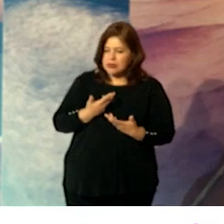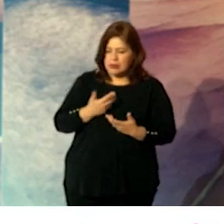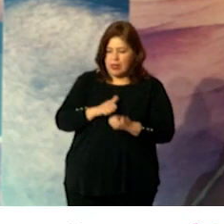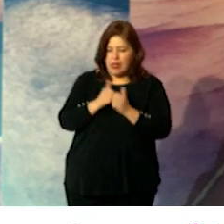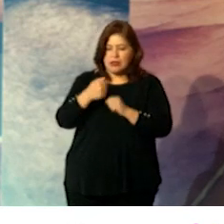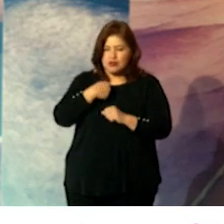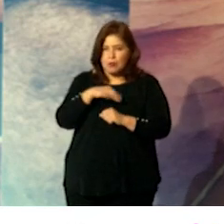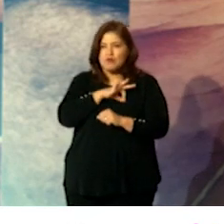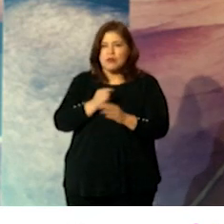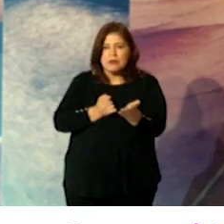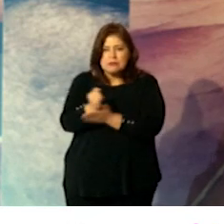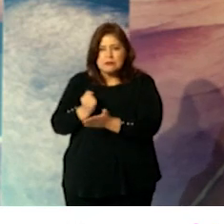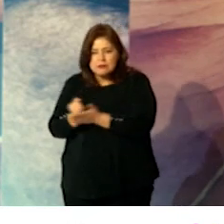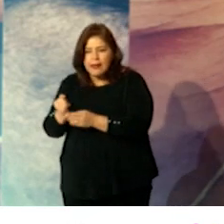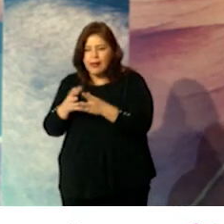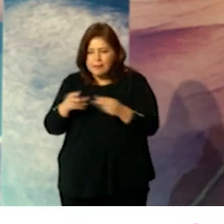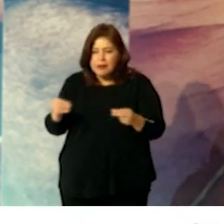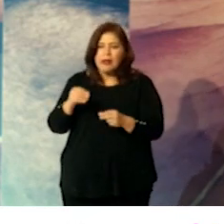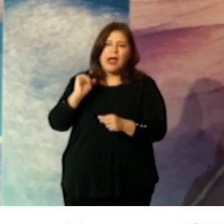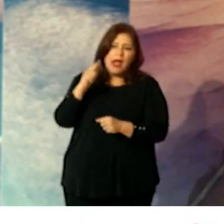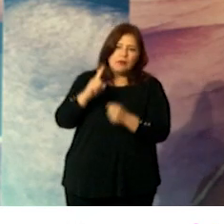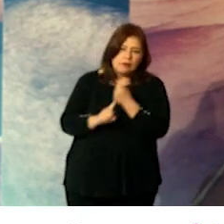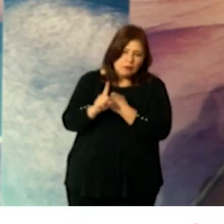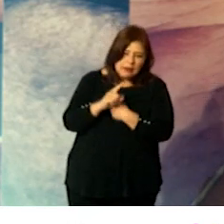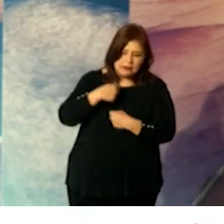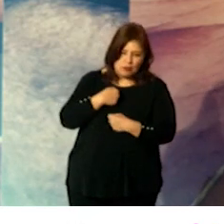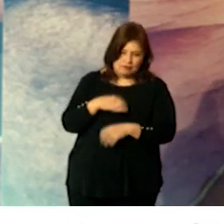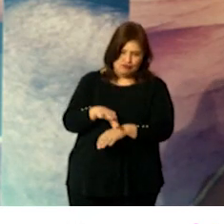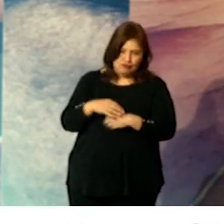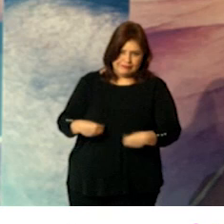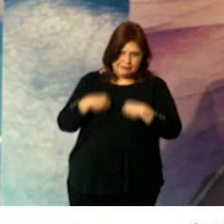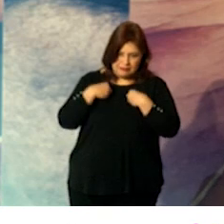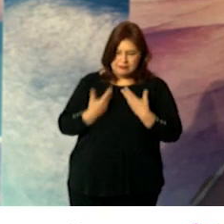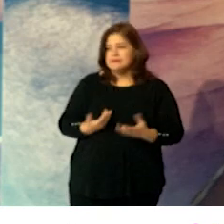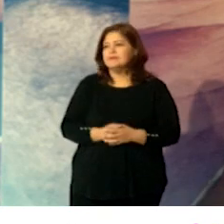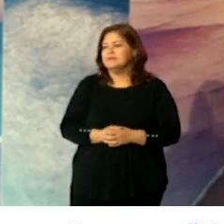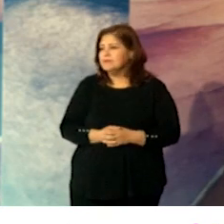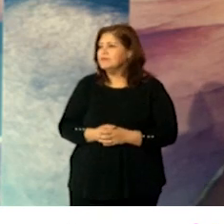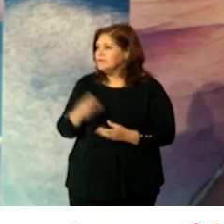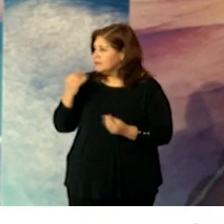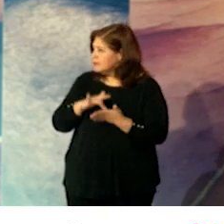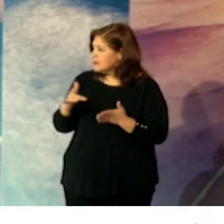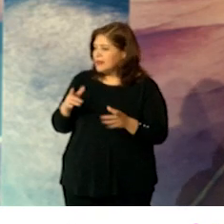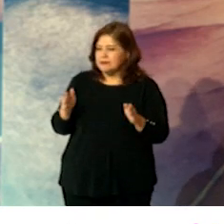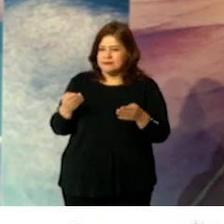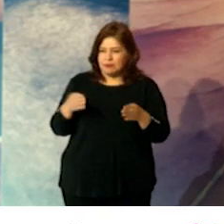para desarrollar soluciones que sean tangibles y a largo plazo también. Perfecto. Muchas gracias y cerramos contigo,